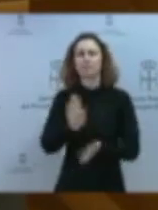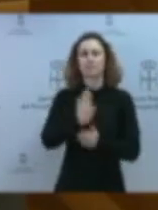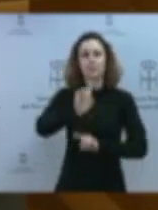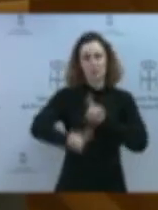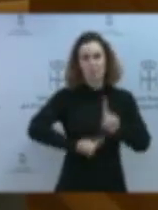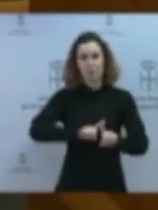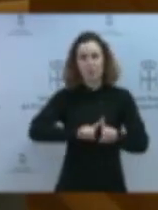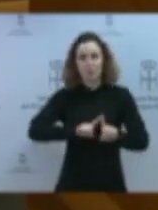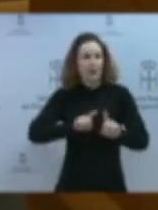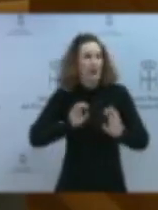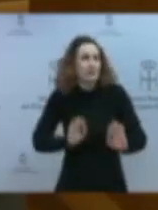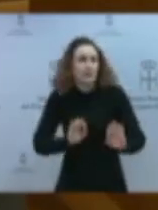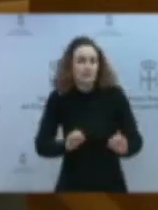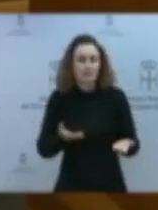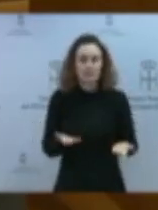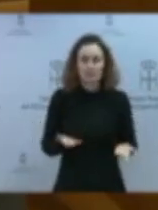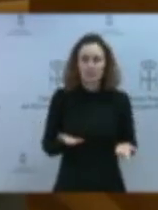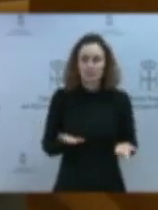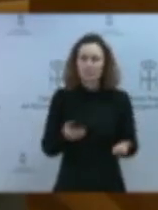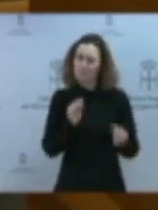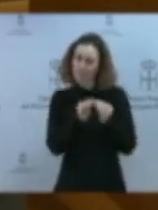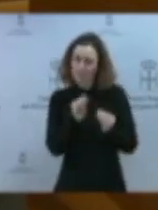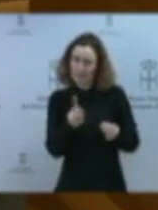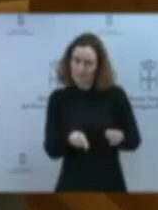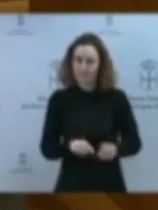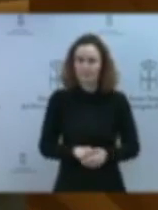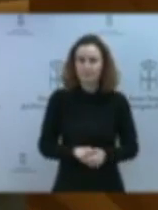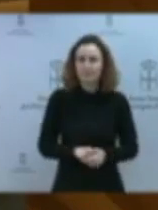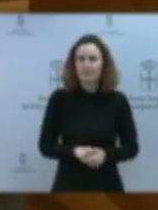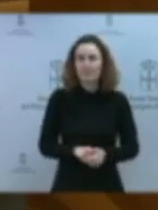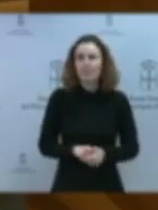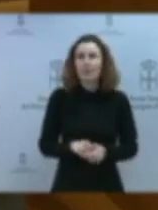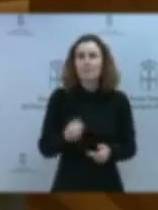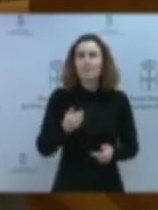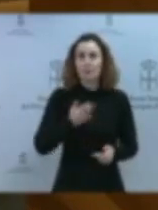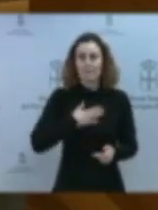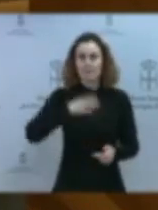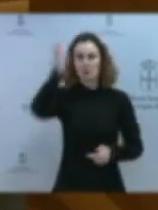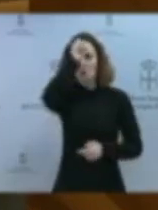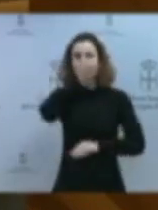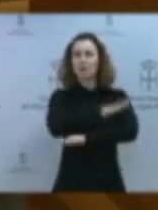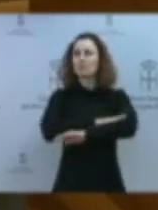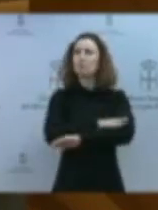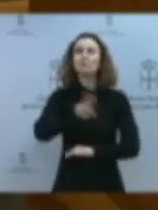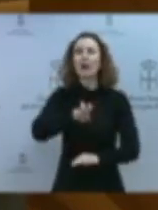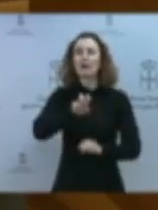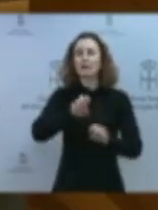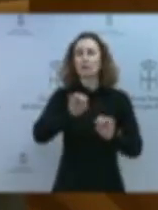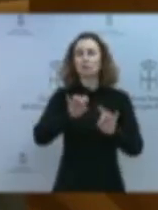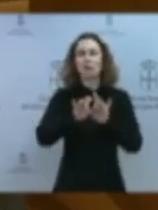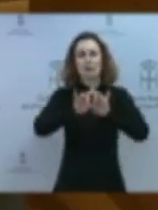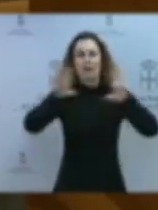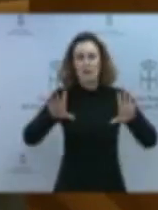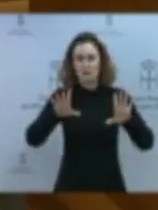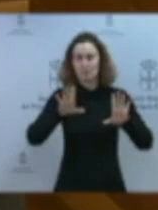se la comparto. Pero la posición del Gobierno es clara, legítima y la transmitimos a la dirección, en este caso, de una de las patas de la